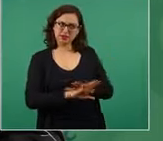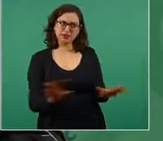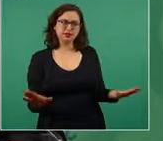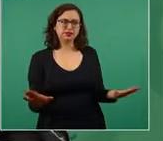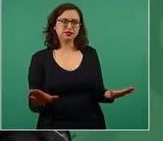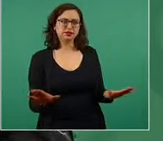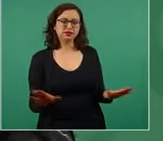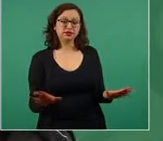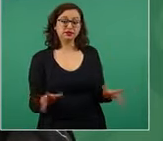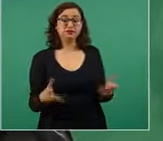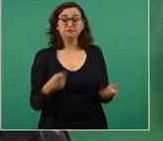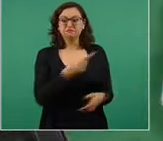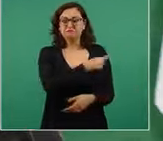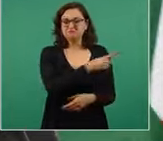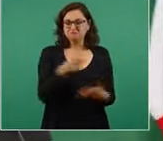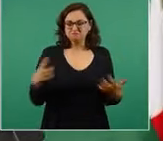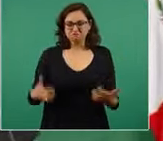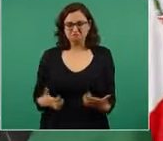Entonces,